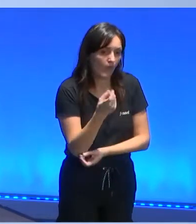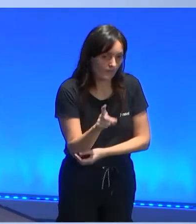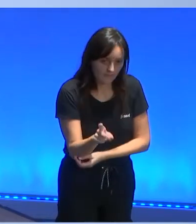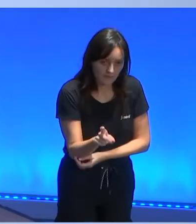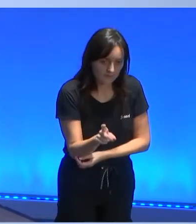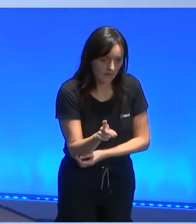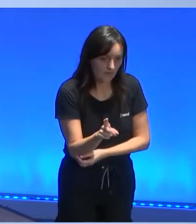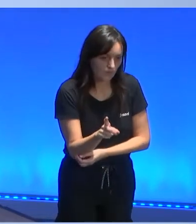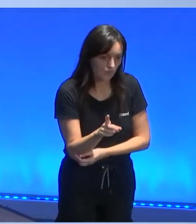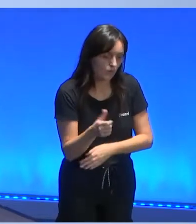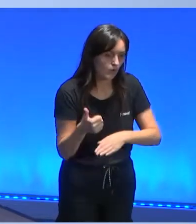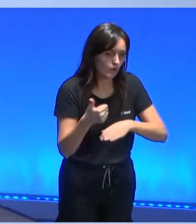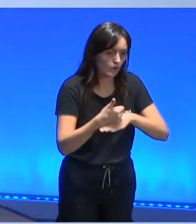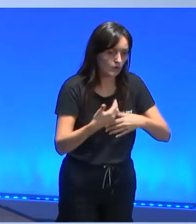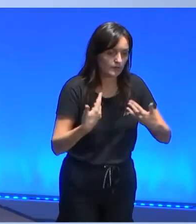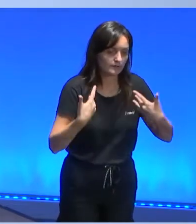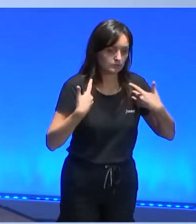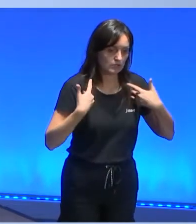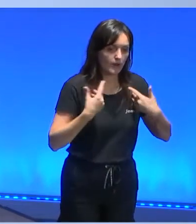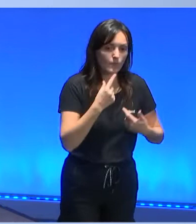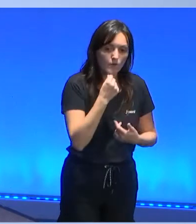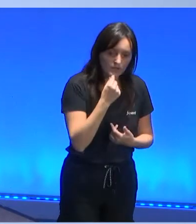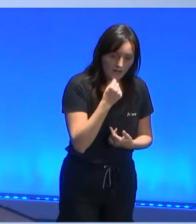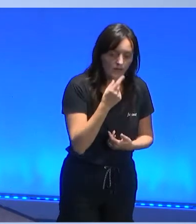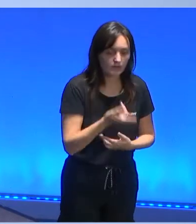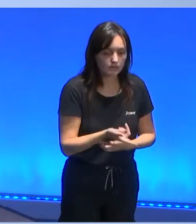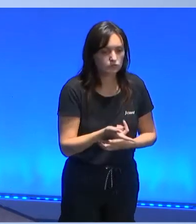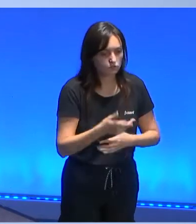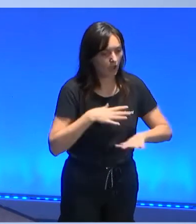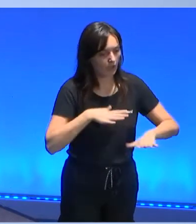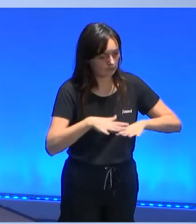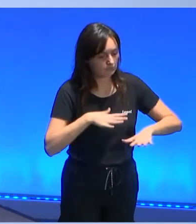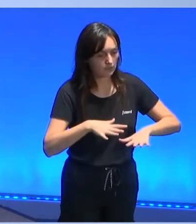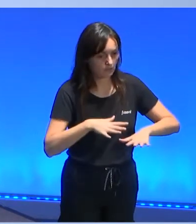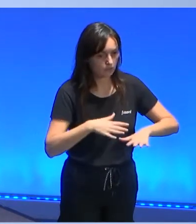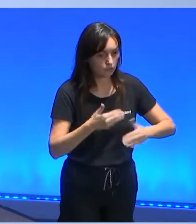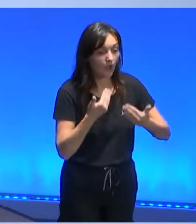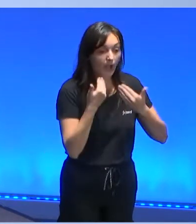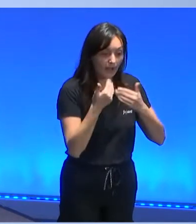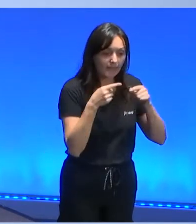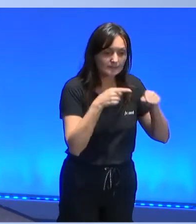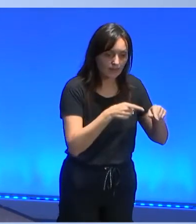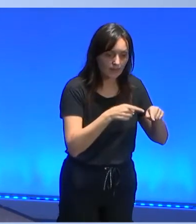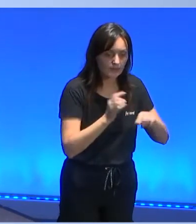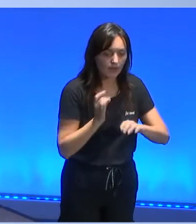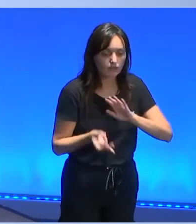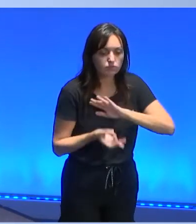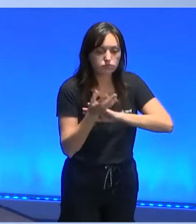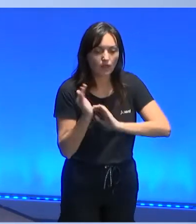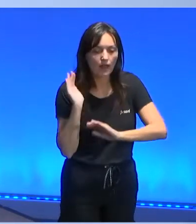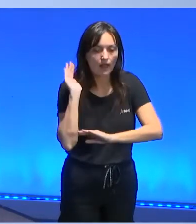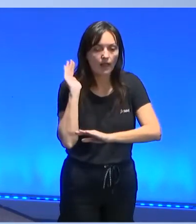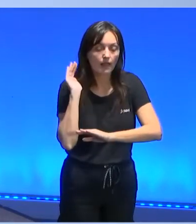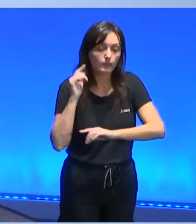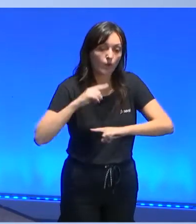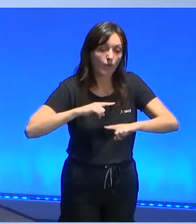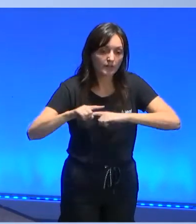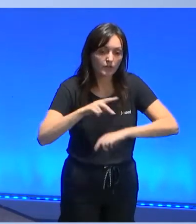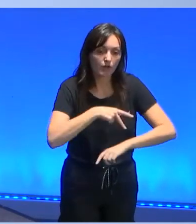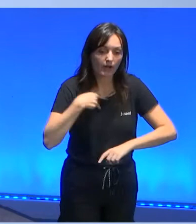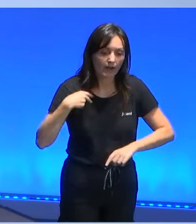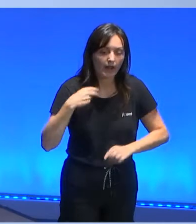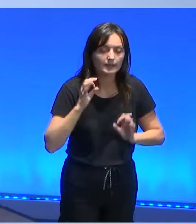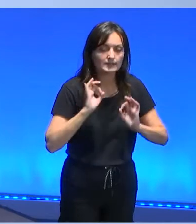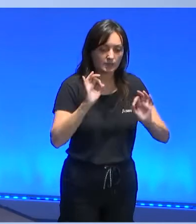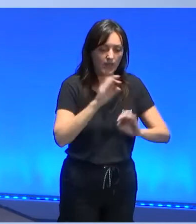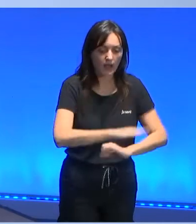capitanea Mónica Oltra, una gran activista y gracias a la cual existe esta Dirección General exclusiva de infancia y